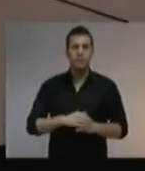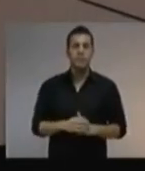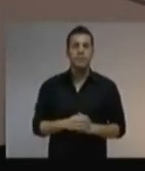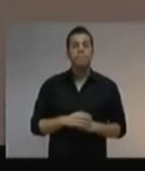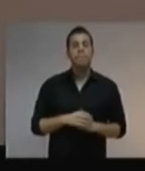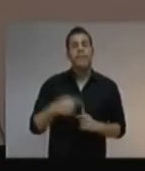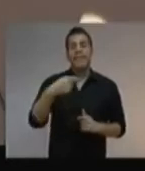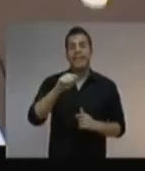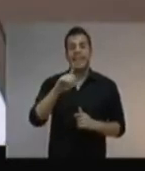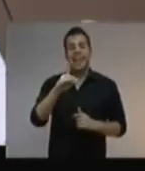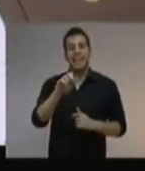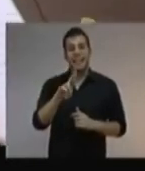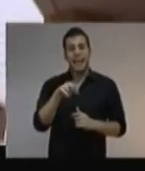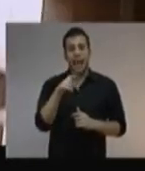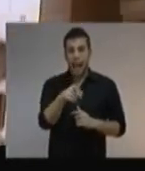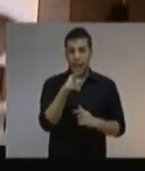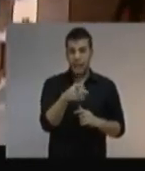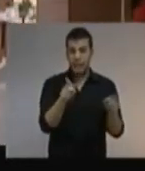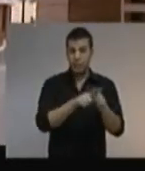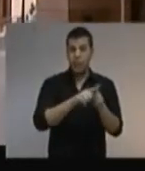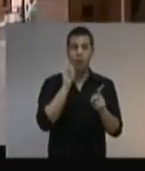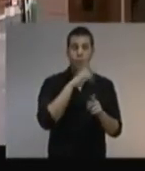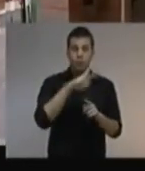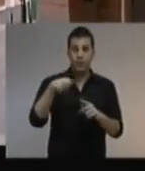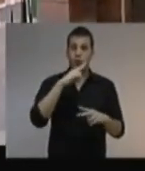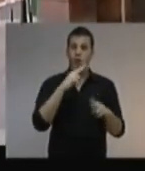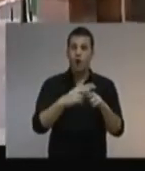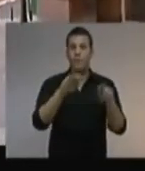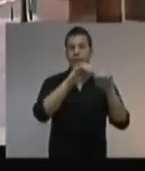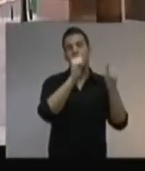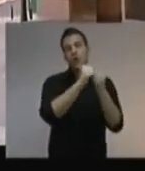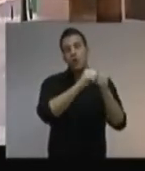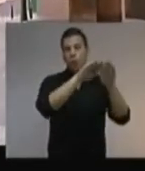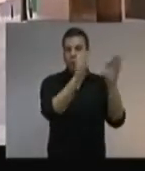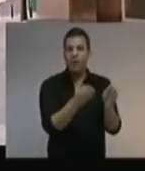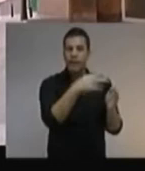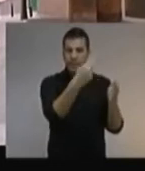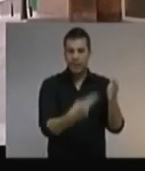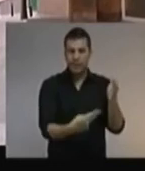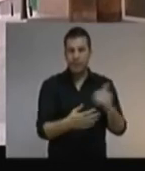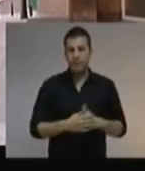En el municipio de Gáldar se ha musealizado el yacimiento de Cueva Pintada.